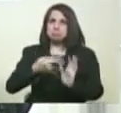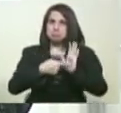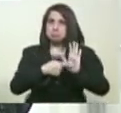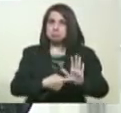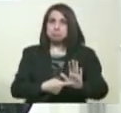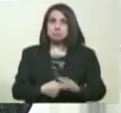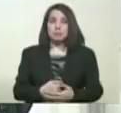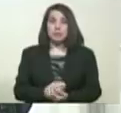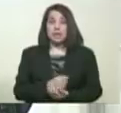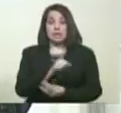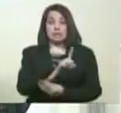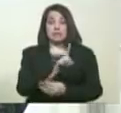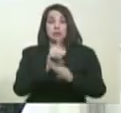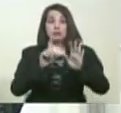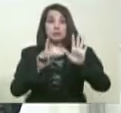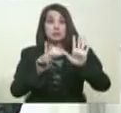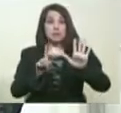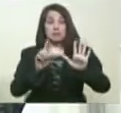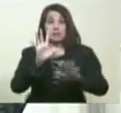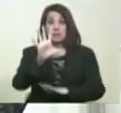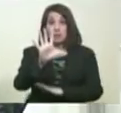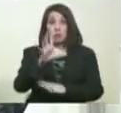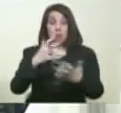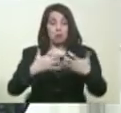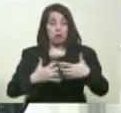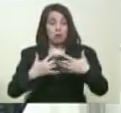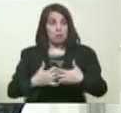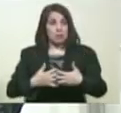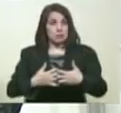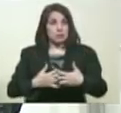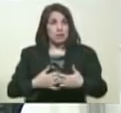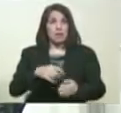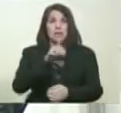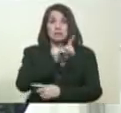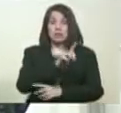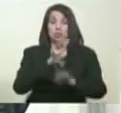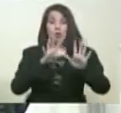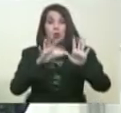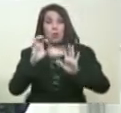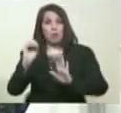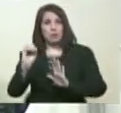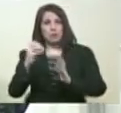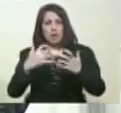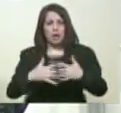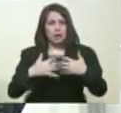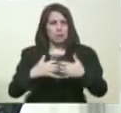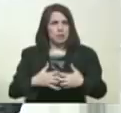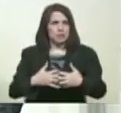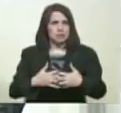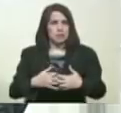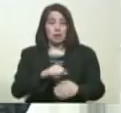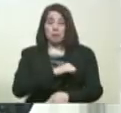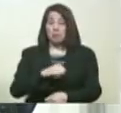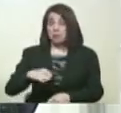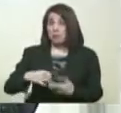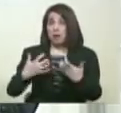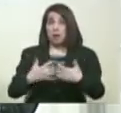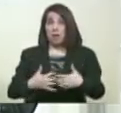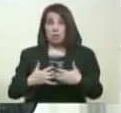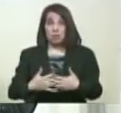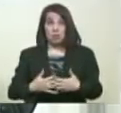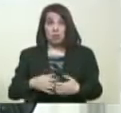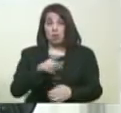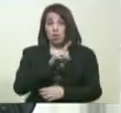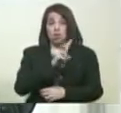hay 165 empresas del sector público, 190 empresas del sector privado, 12